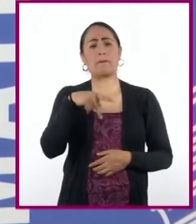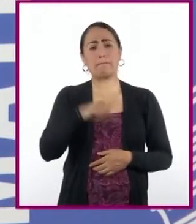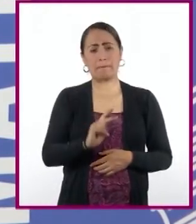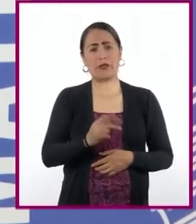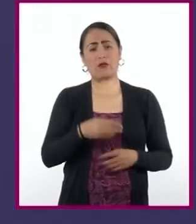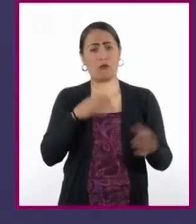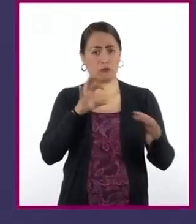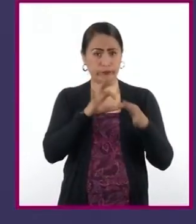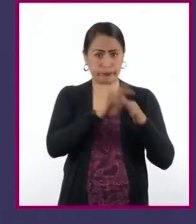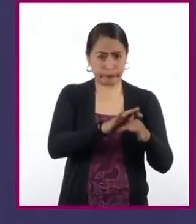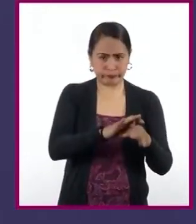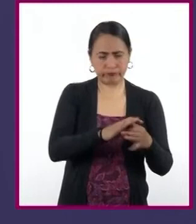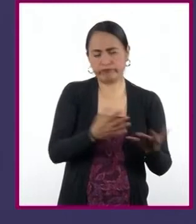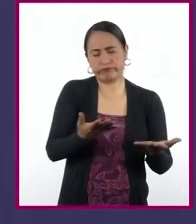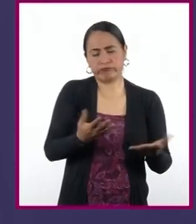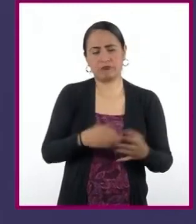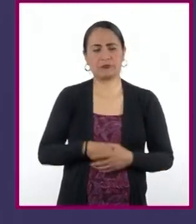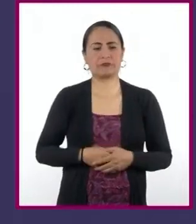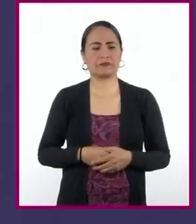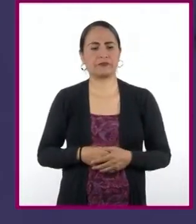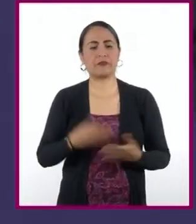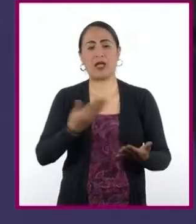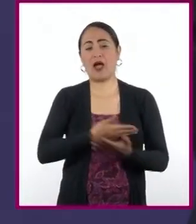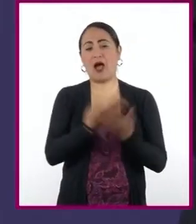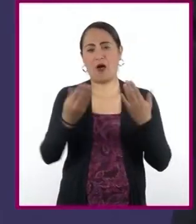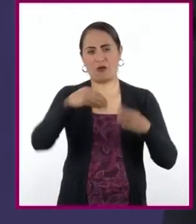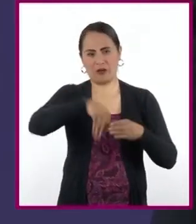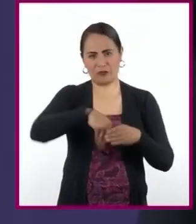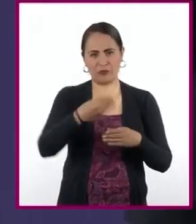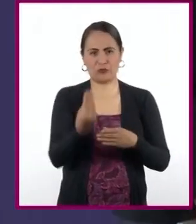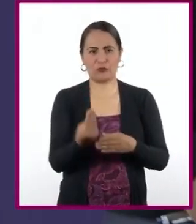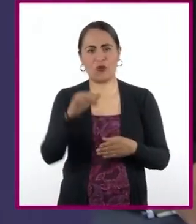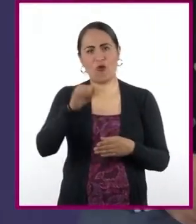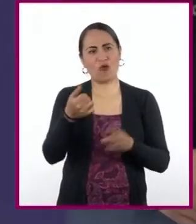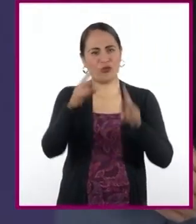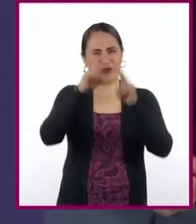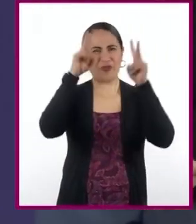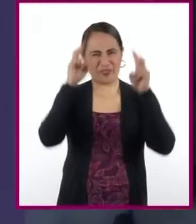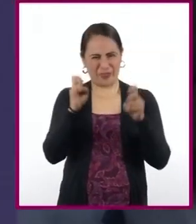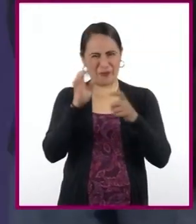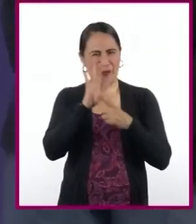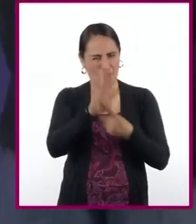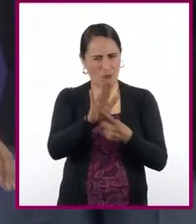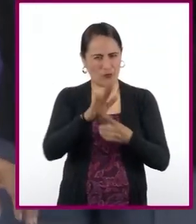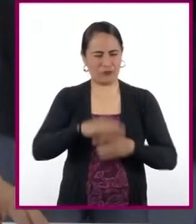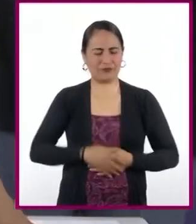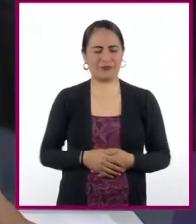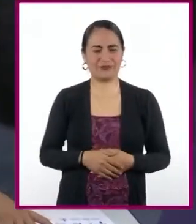de involucramiento. Ahora voy a sacar otra tarjeta para ver qué situación comunicativa vamos a trabajar.